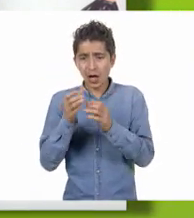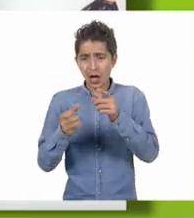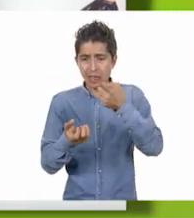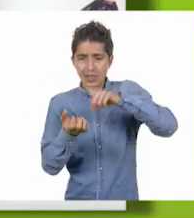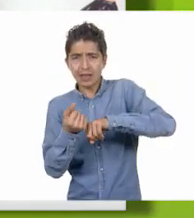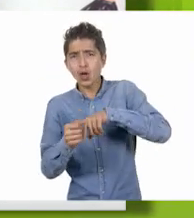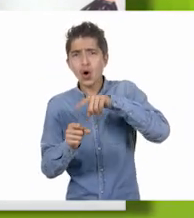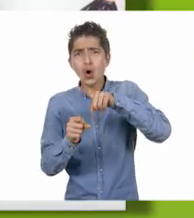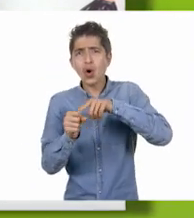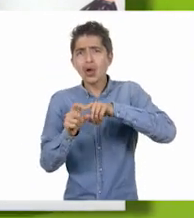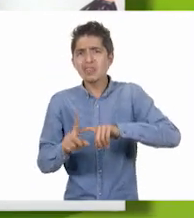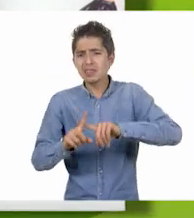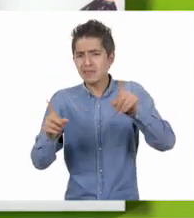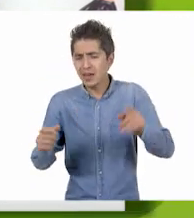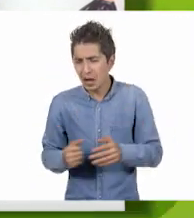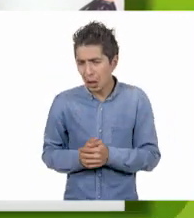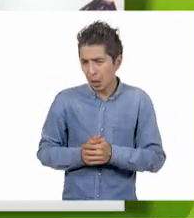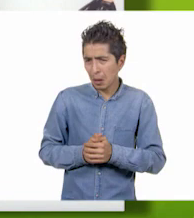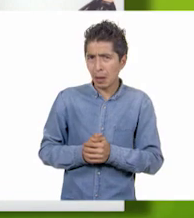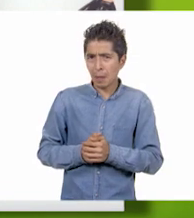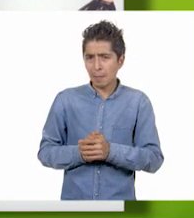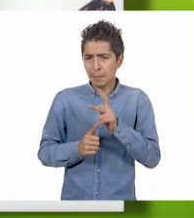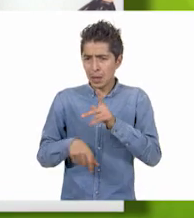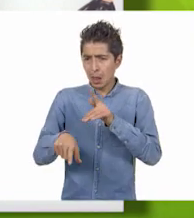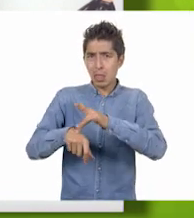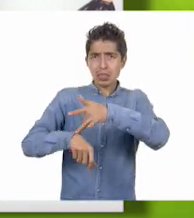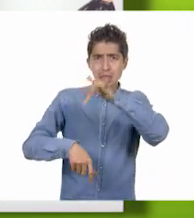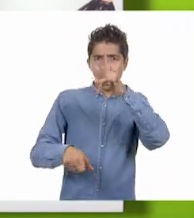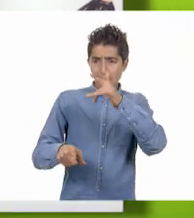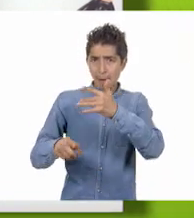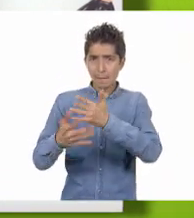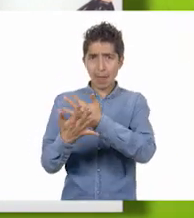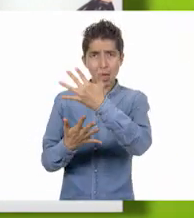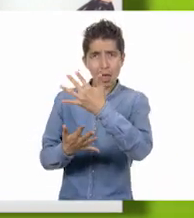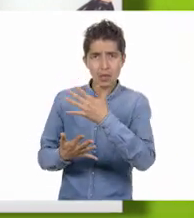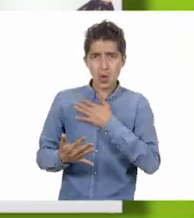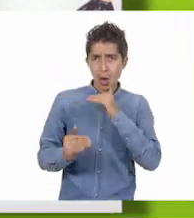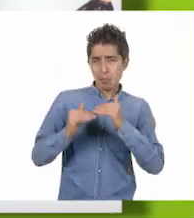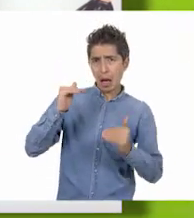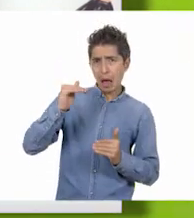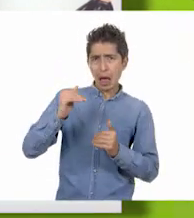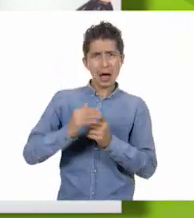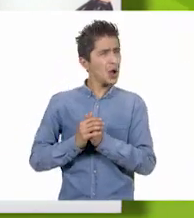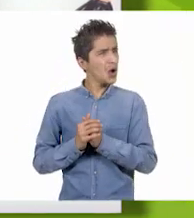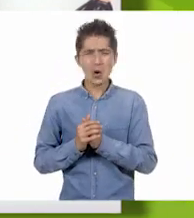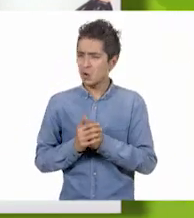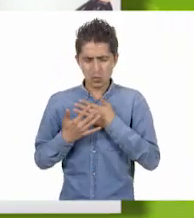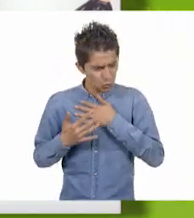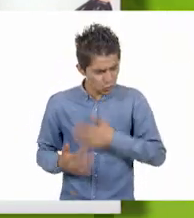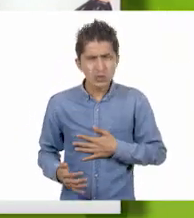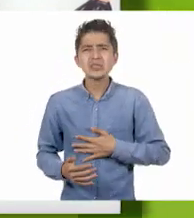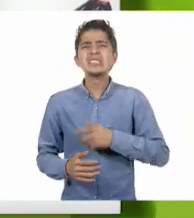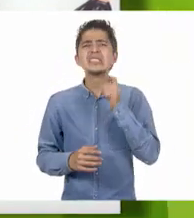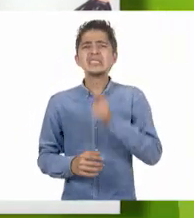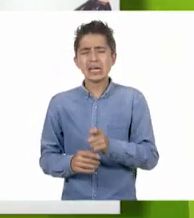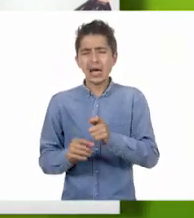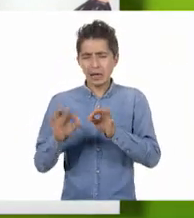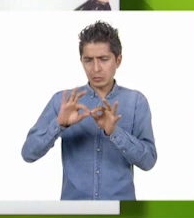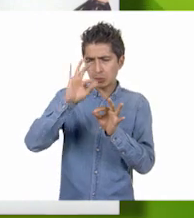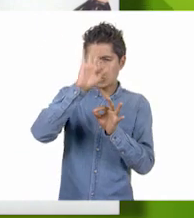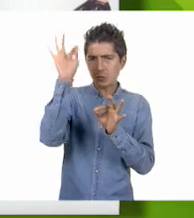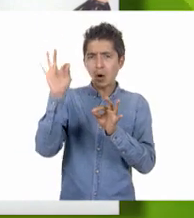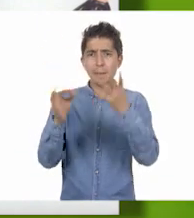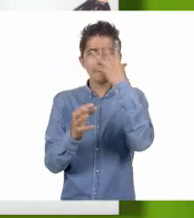otros colores. ¿Qué se creen más brillantes que yo? No es justo que me uses para hacer el contorno de una